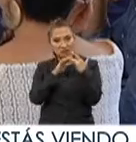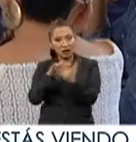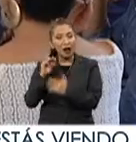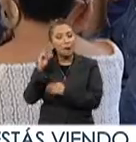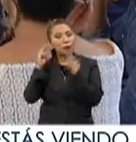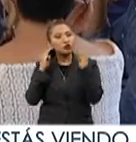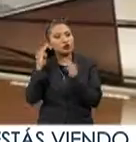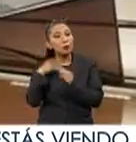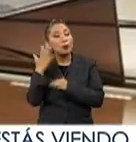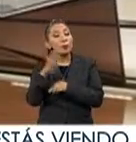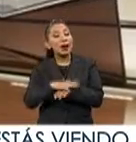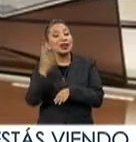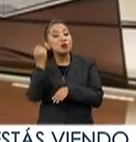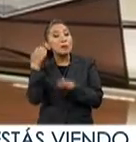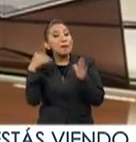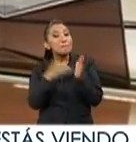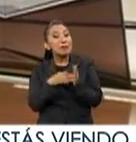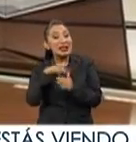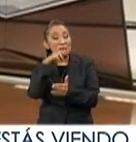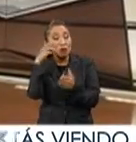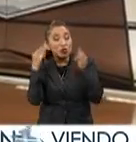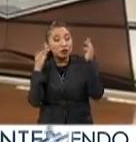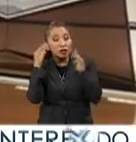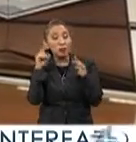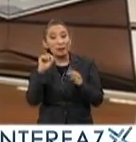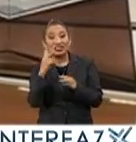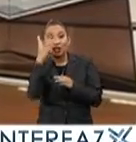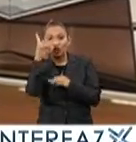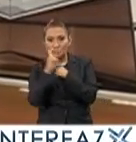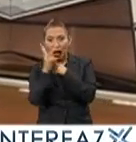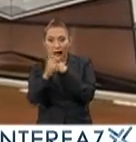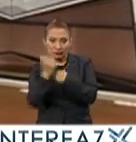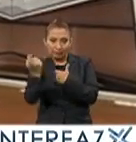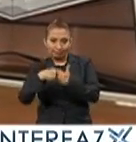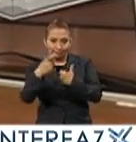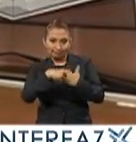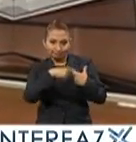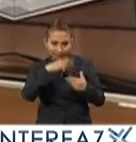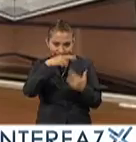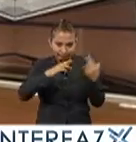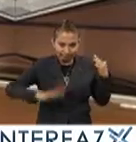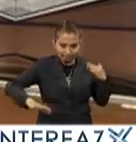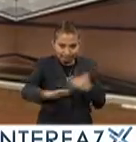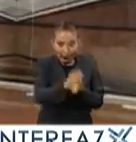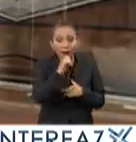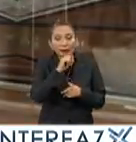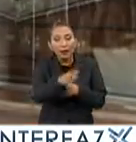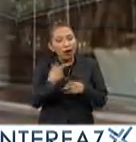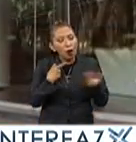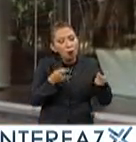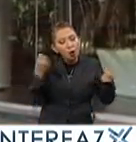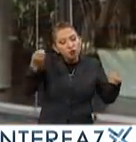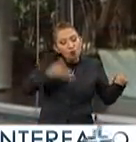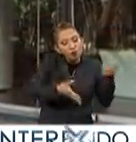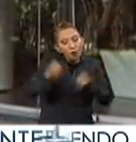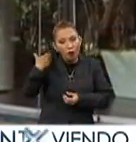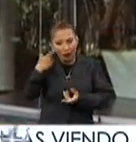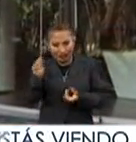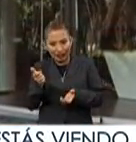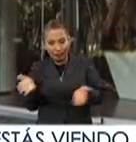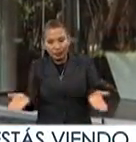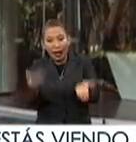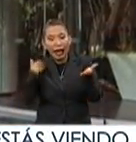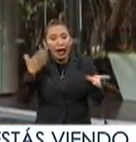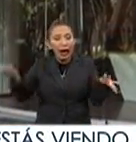museos, conformada por más de 9,000 recintos en los 22 países de la región. Además, busca promover mecanismos de intercambio, fomentar